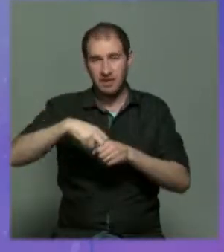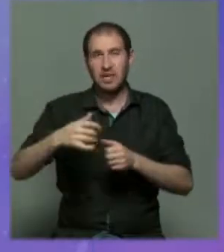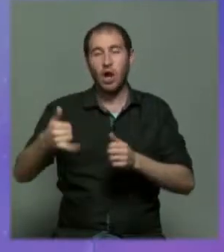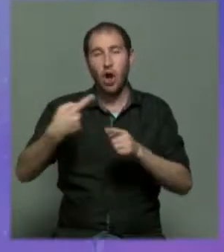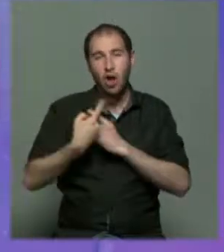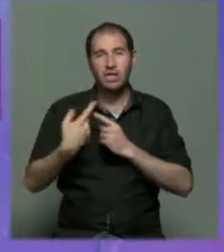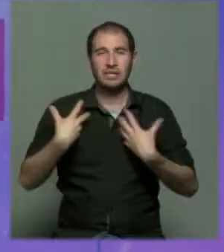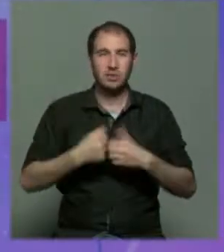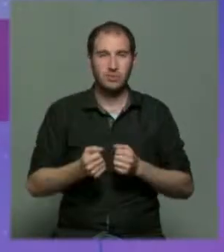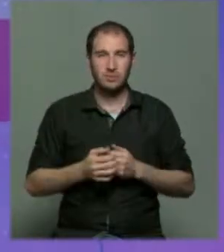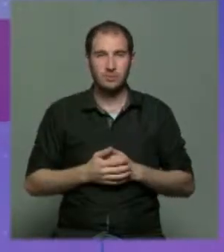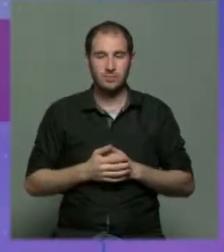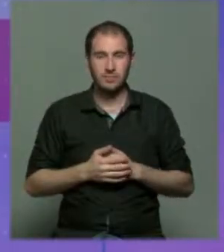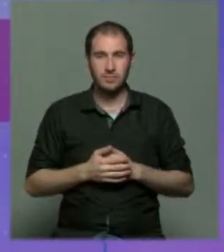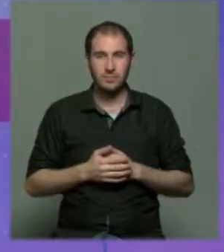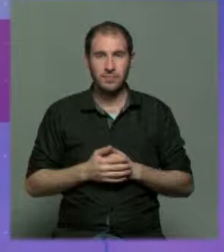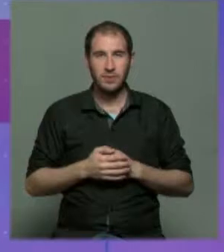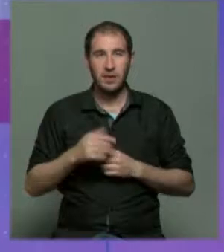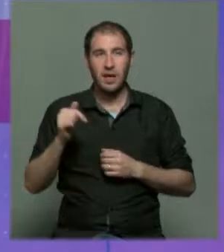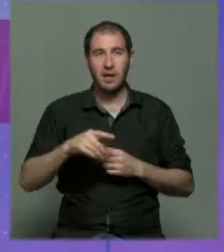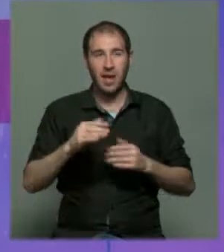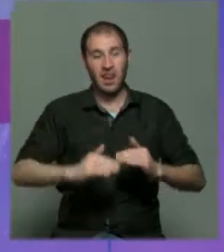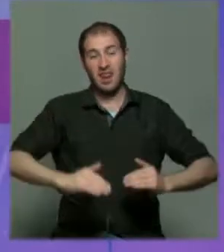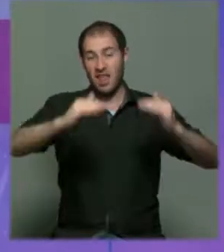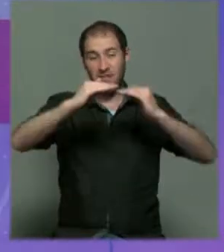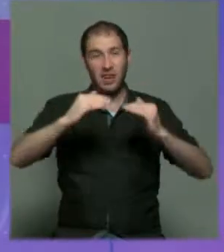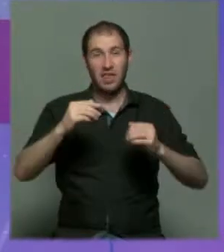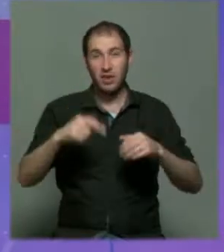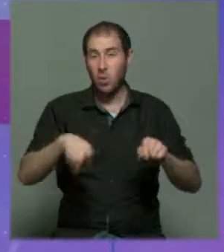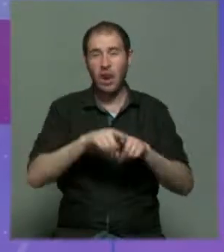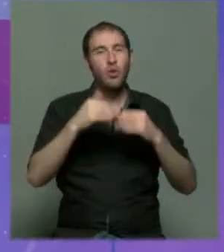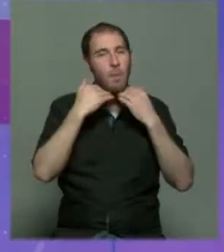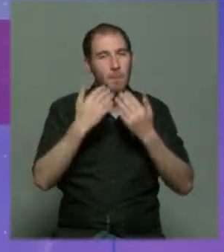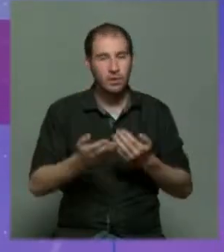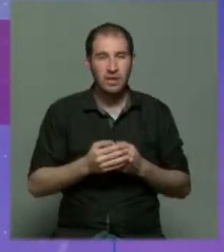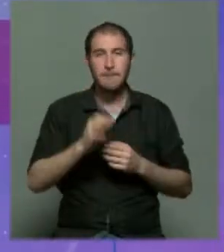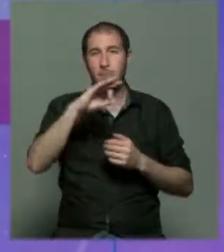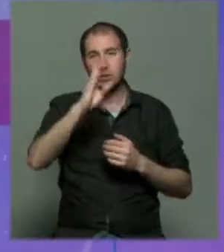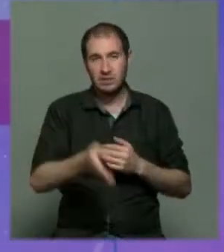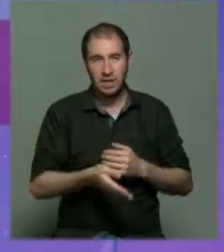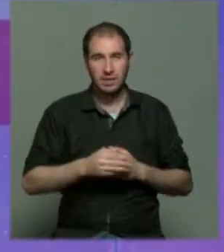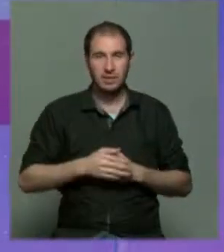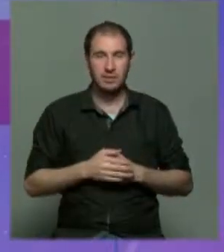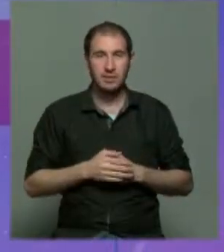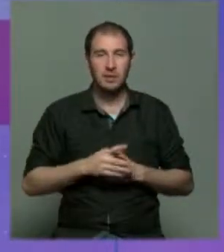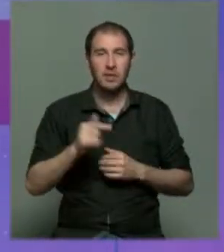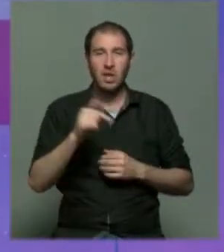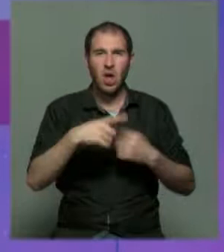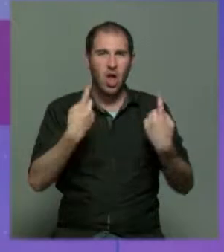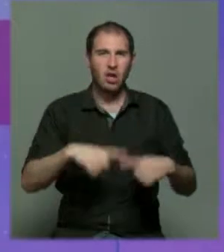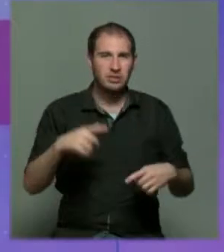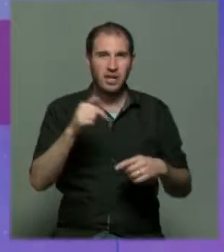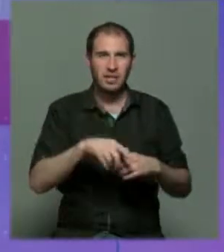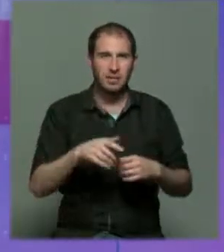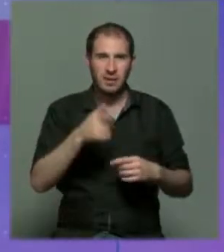salud. Entonces, que se lo ponga al mismo nivel, independiente del porcentaje, es una cosa, en